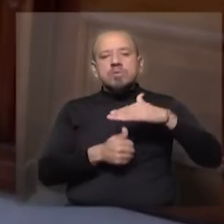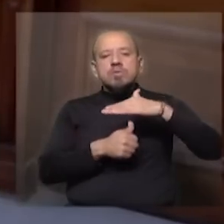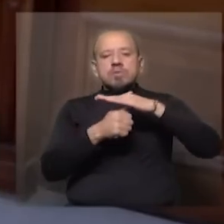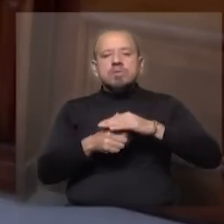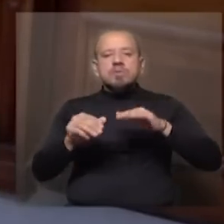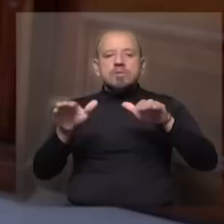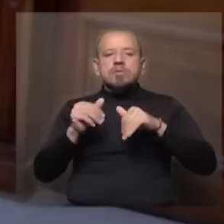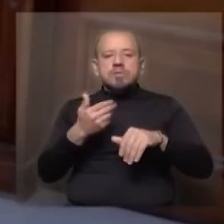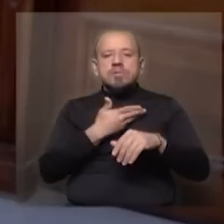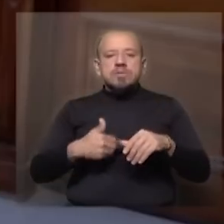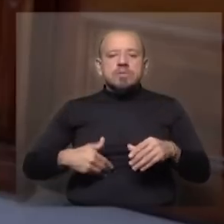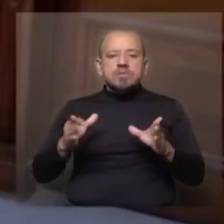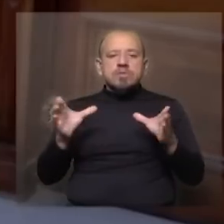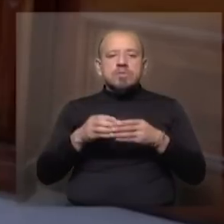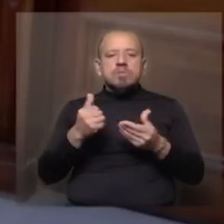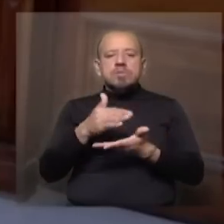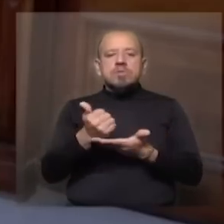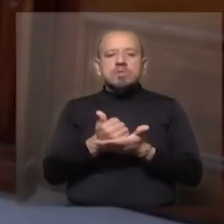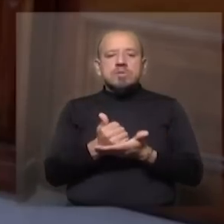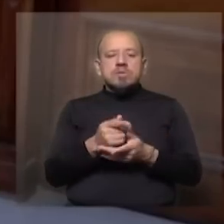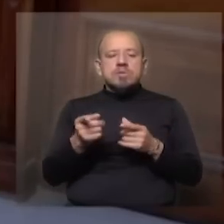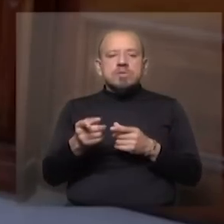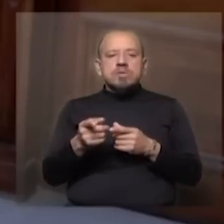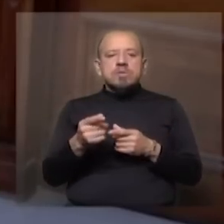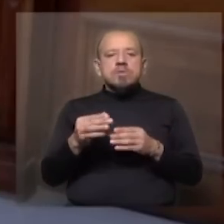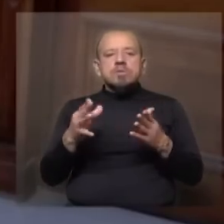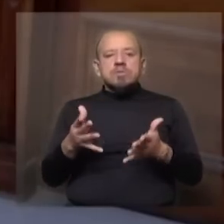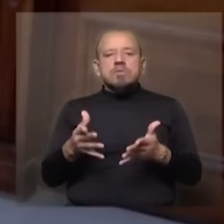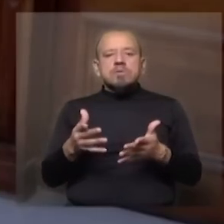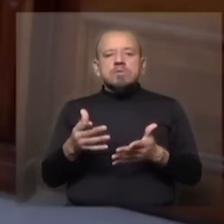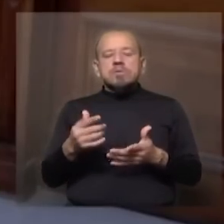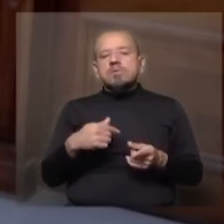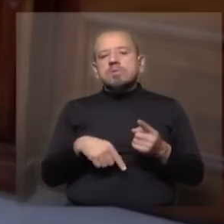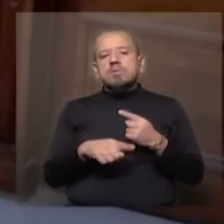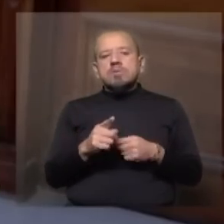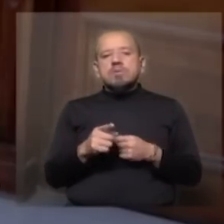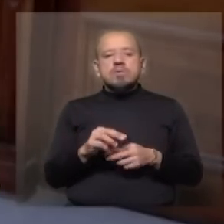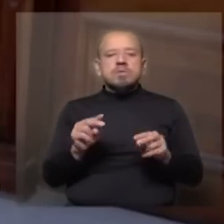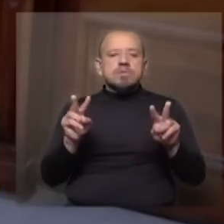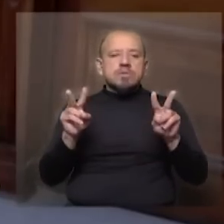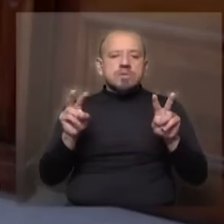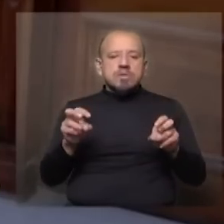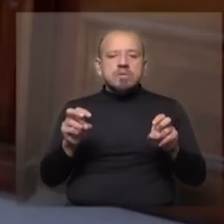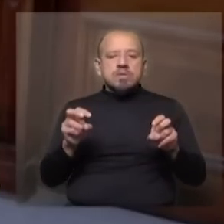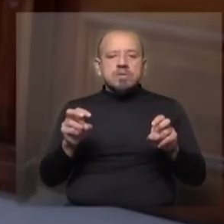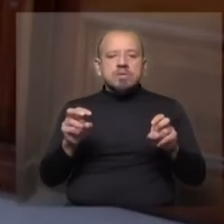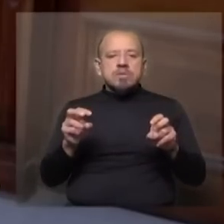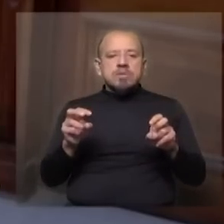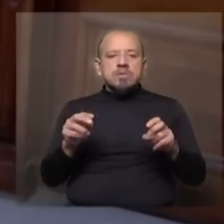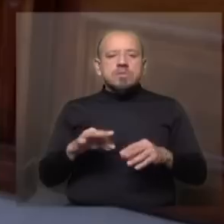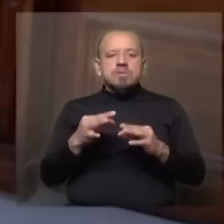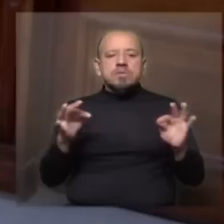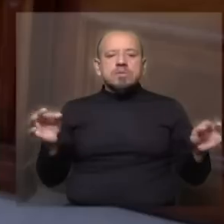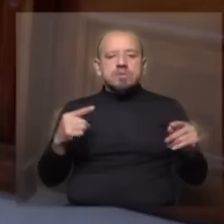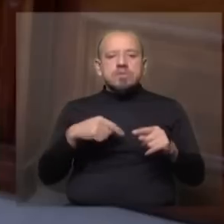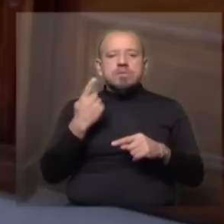presidentes de las comisiones departamentales de todo el país del partido Nacional para estar abordando eh el tema de lema común para las